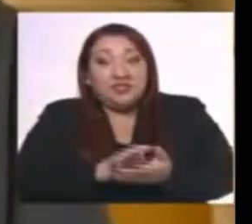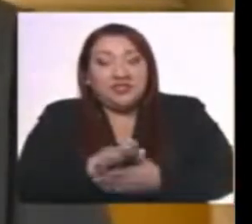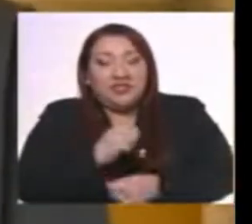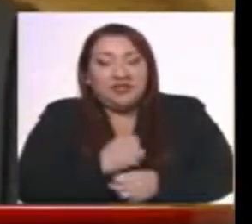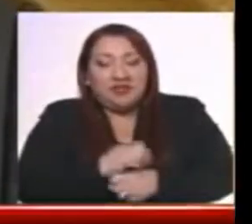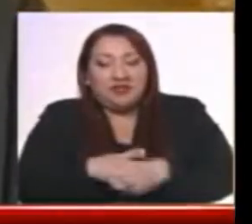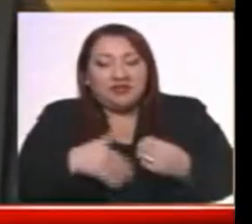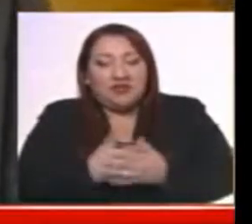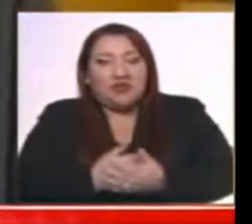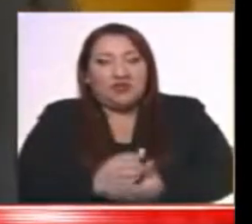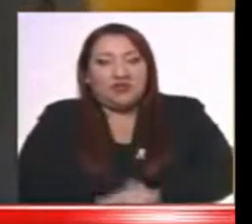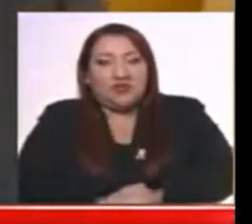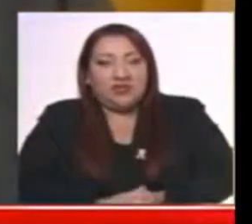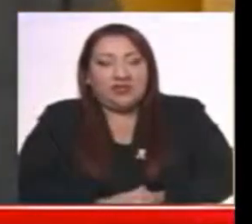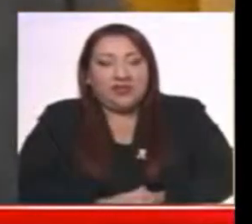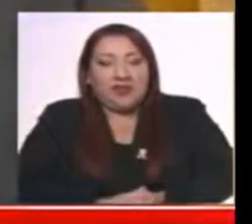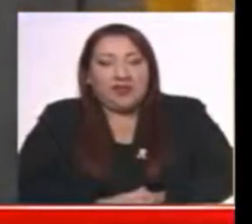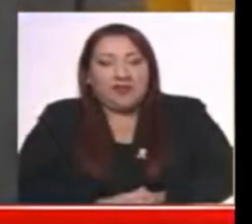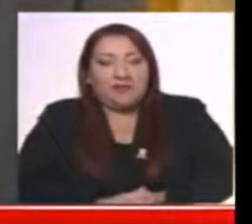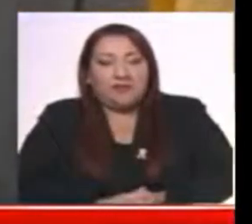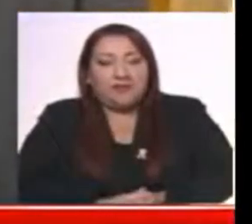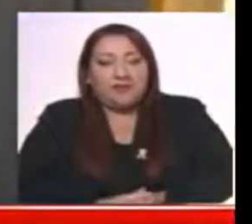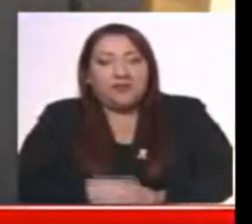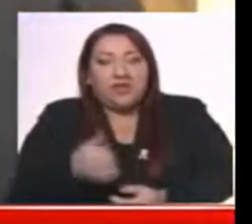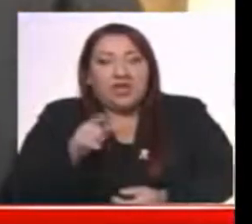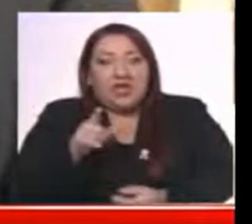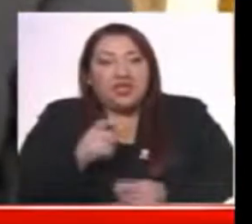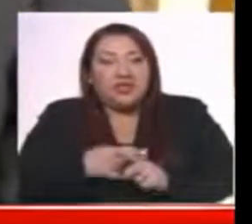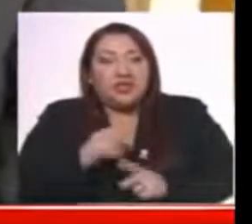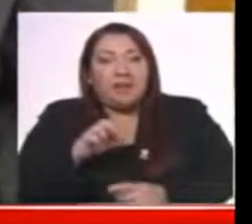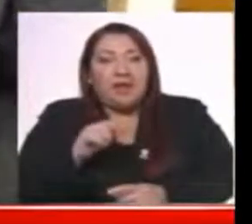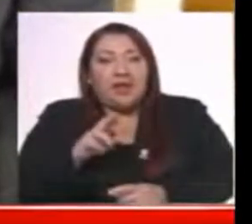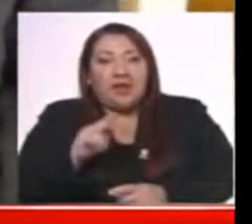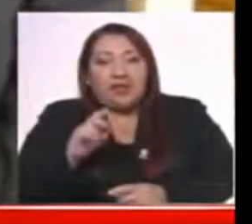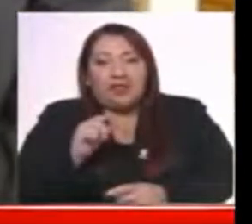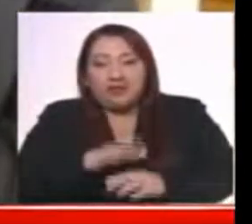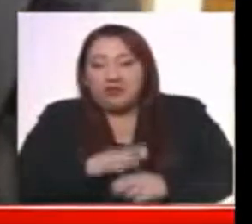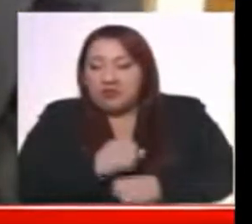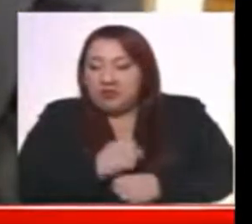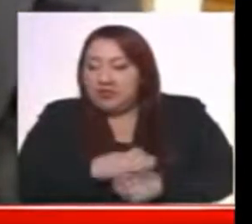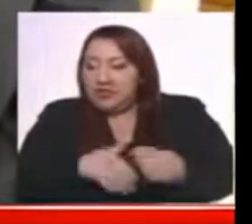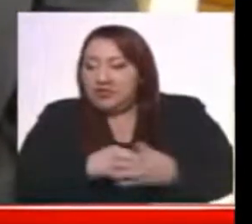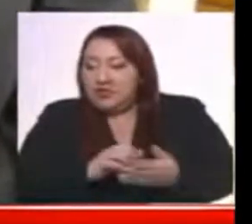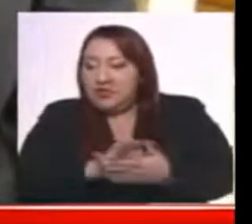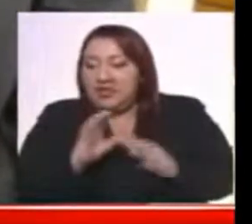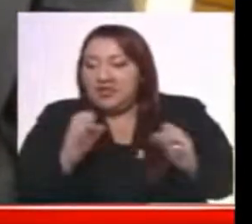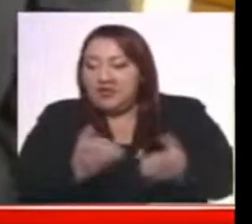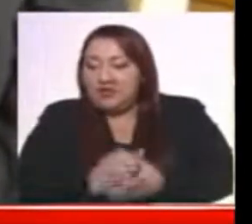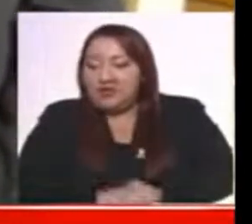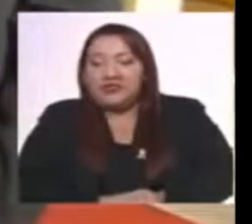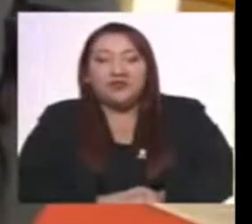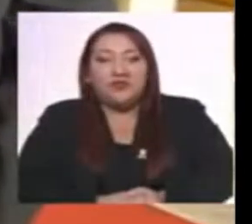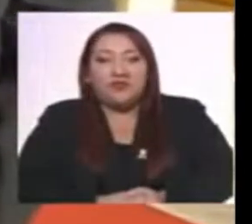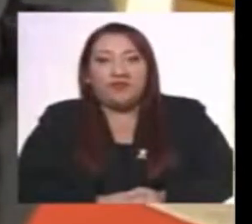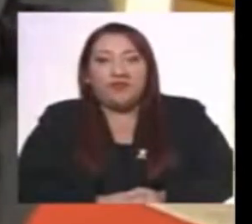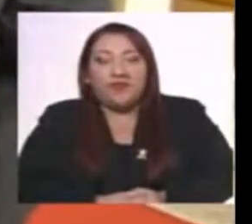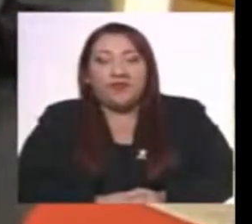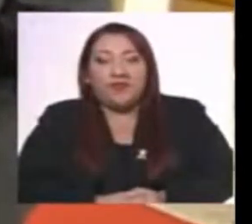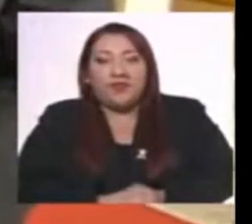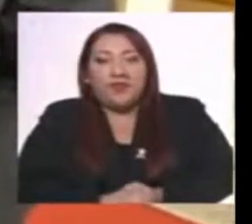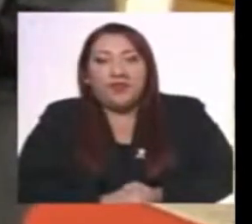en conjunto, entonces, el congresista Alex Paredes, sobre su reflexión en cuanto a ese mensaje al Congreso por parte de